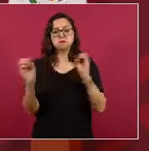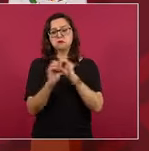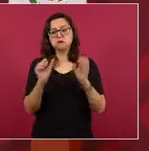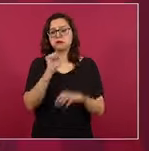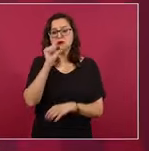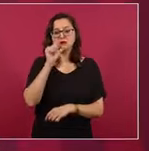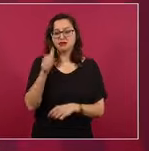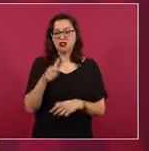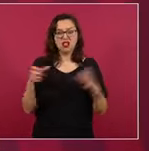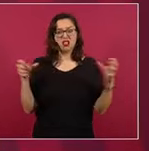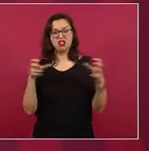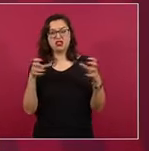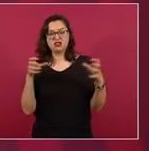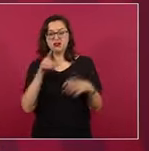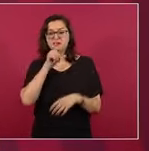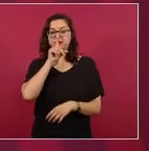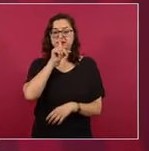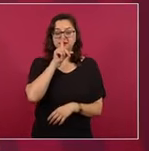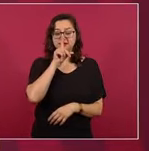compraron